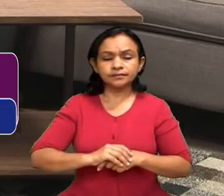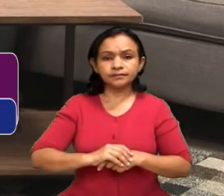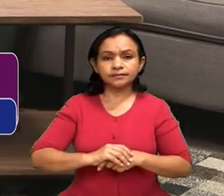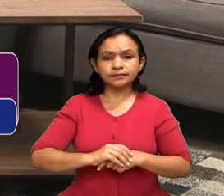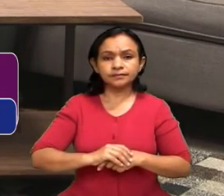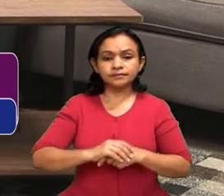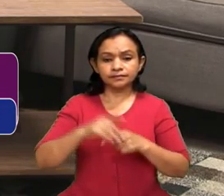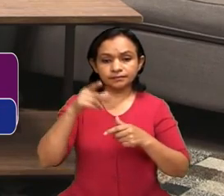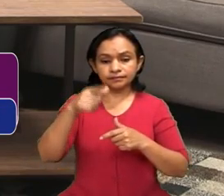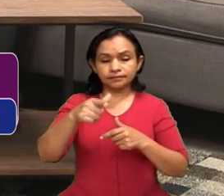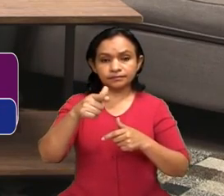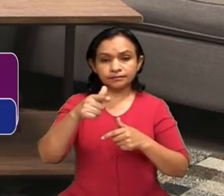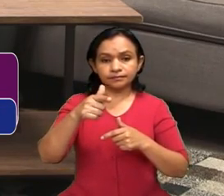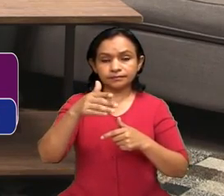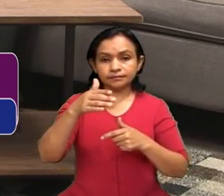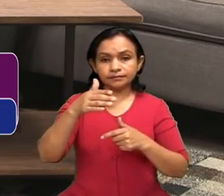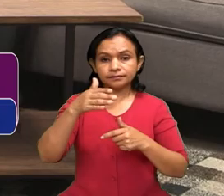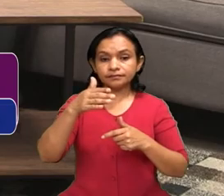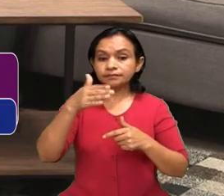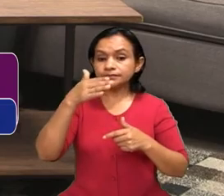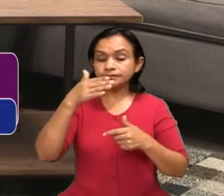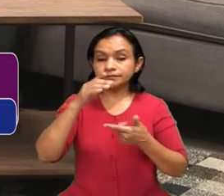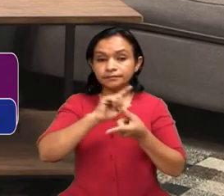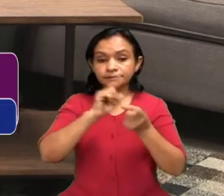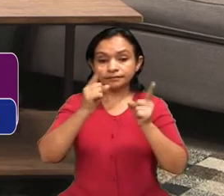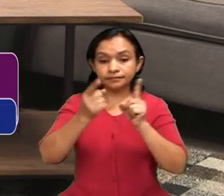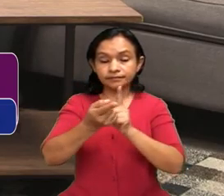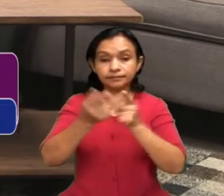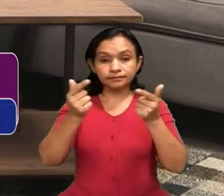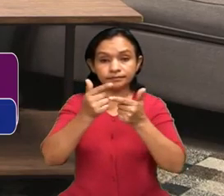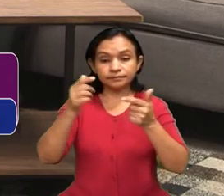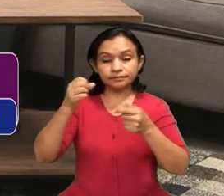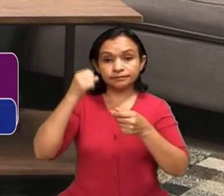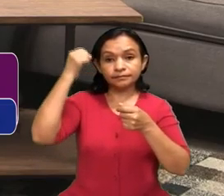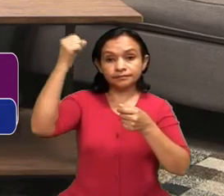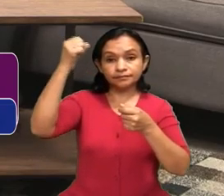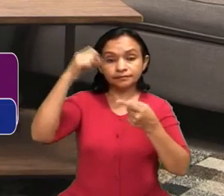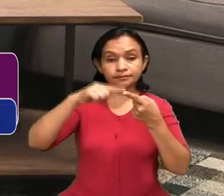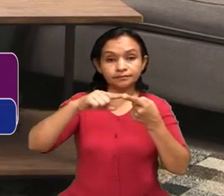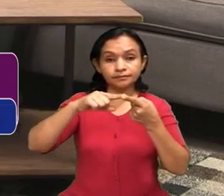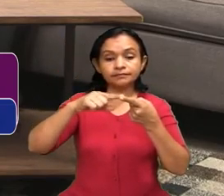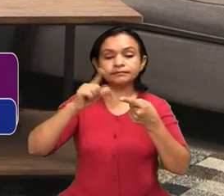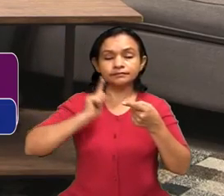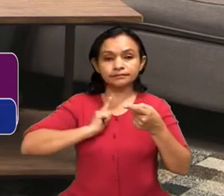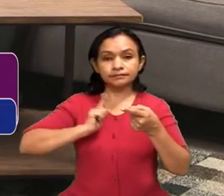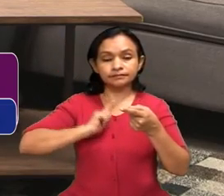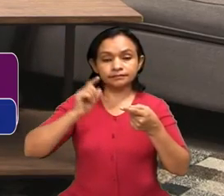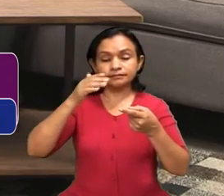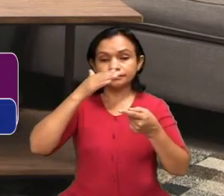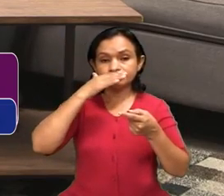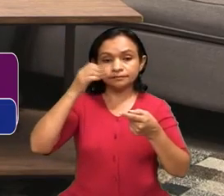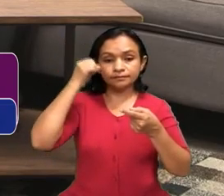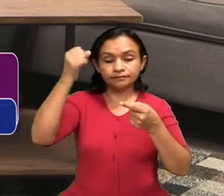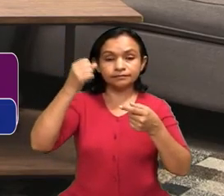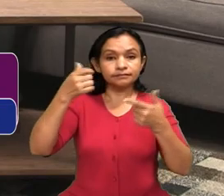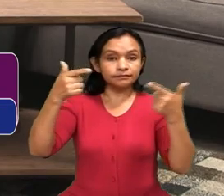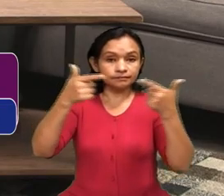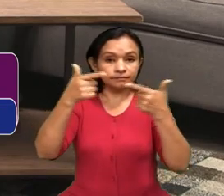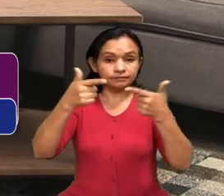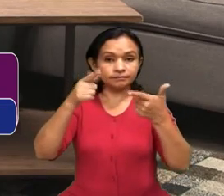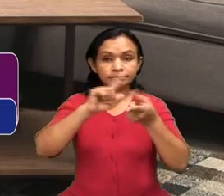de la revolución en el poder. Exacto. O de la revolución tomando el poder por las armas.